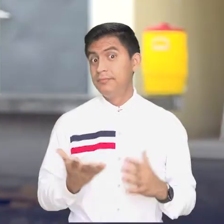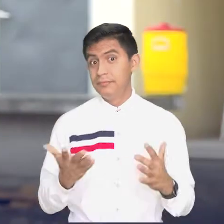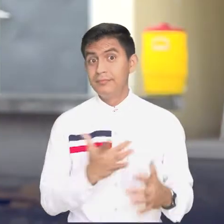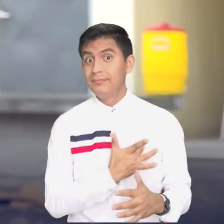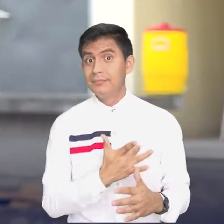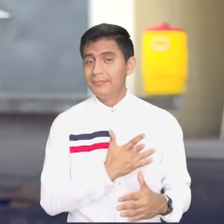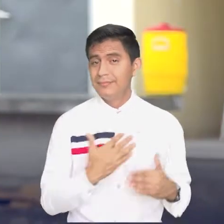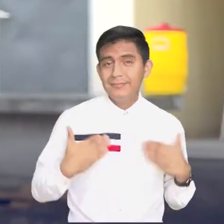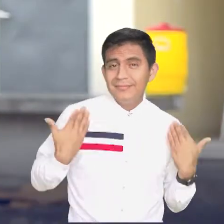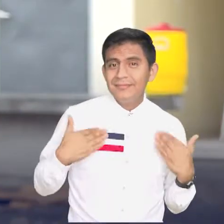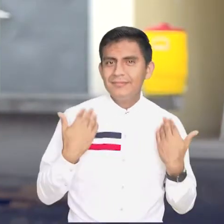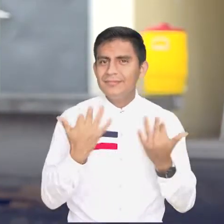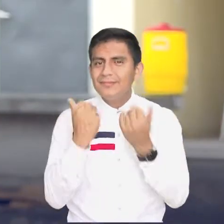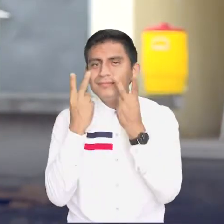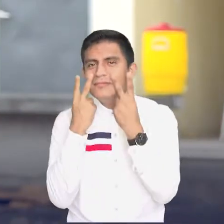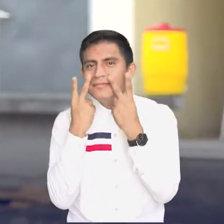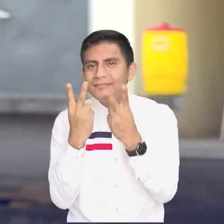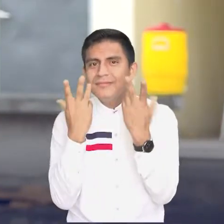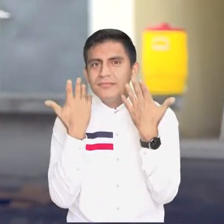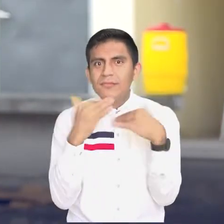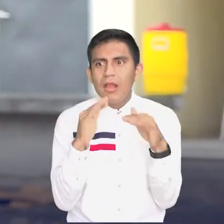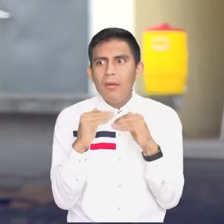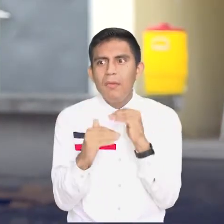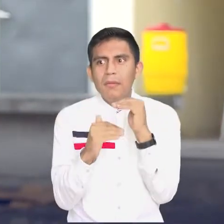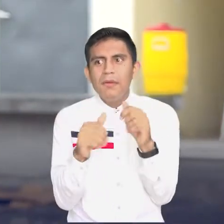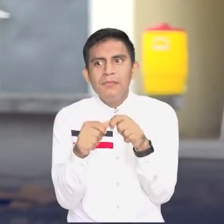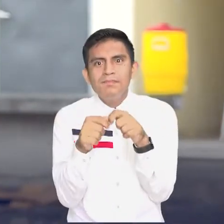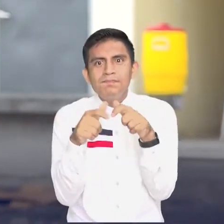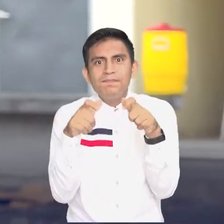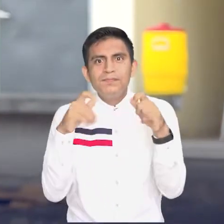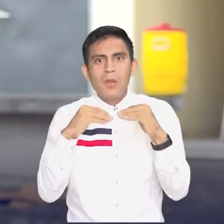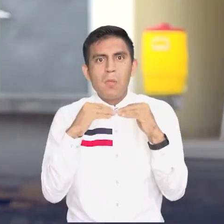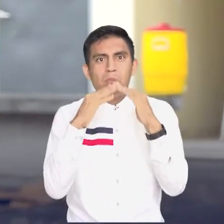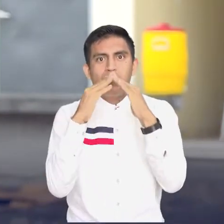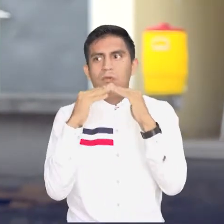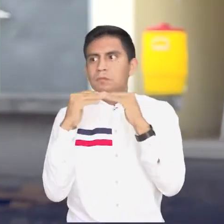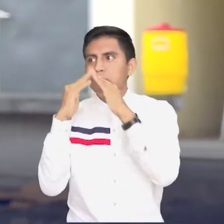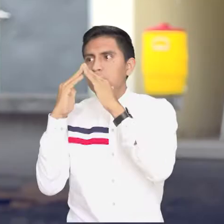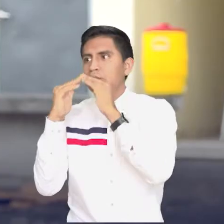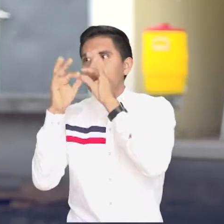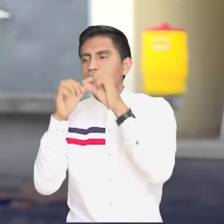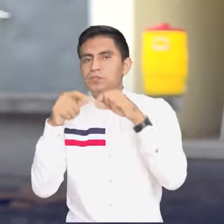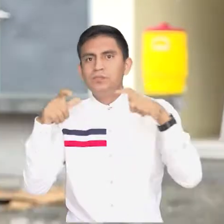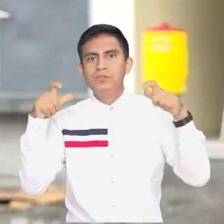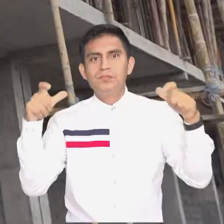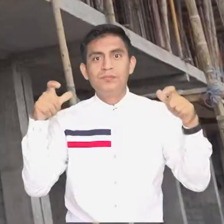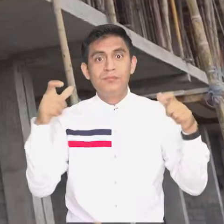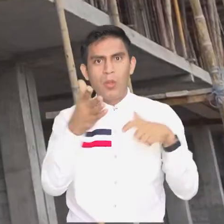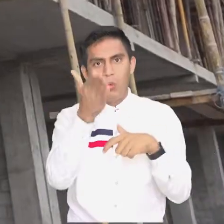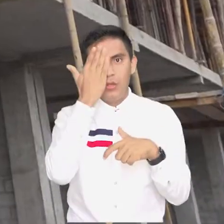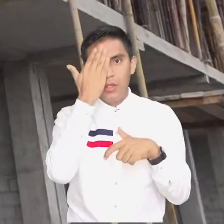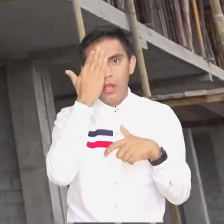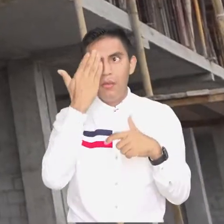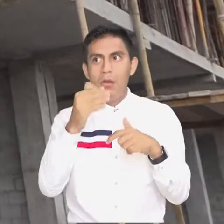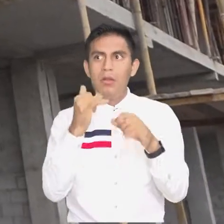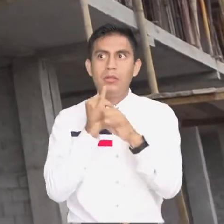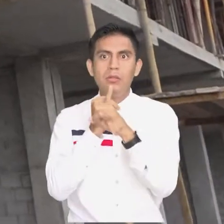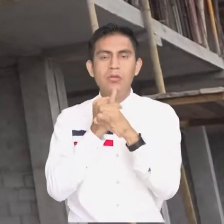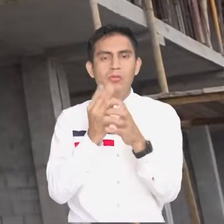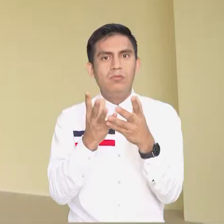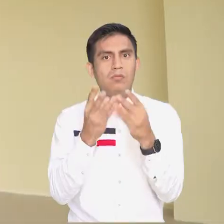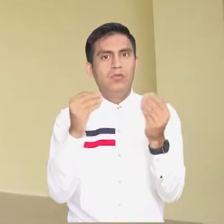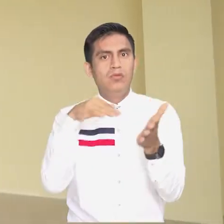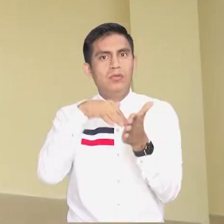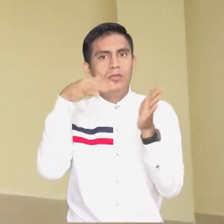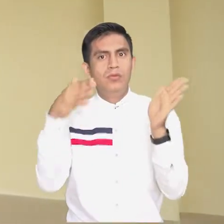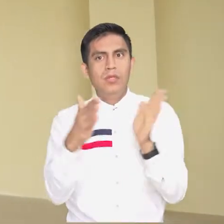Me da mucha satisfacción observar pues, cómo va creciendo nuestra institución. Usted sabe que esta es una institución muy